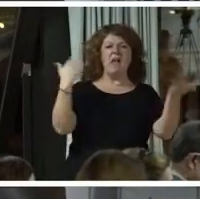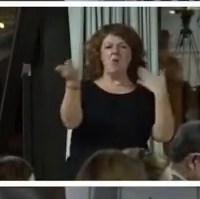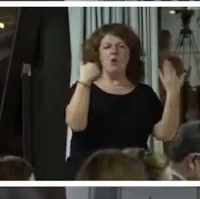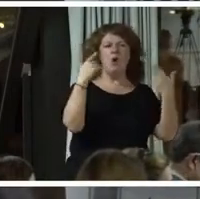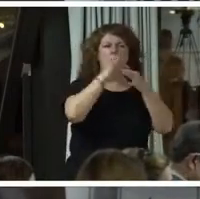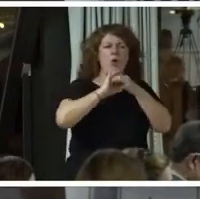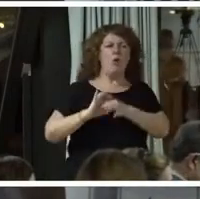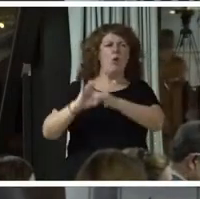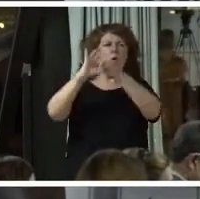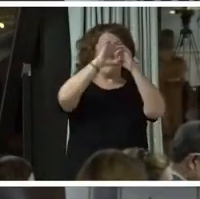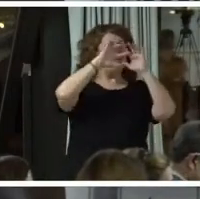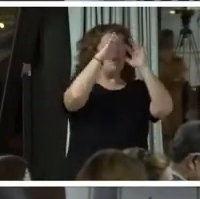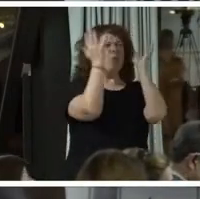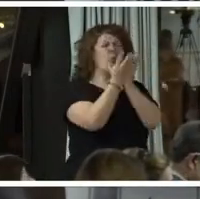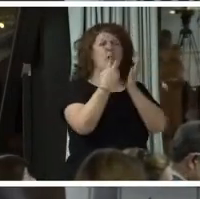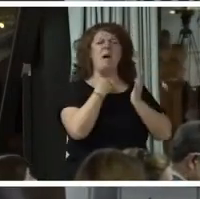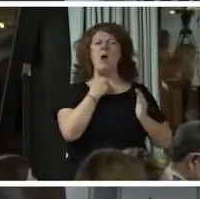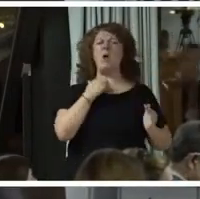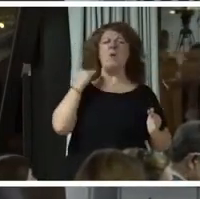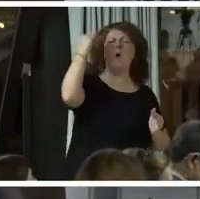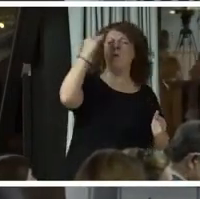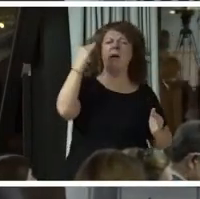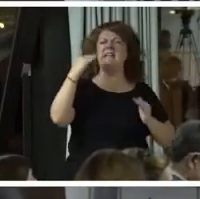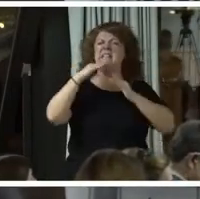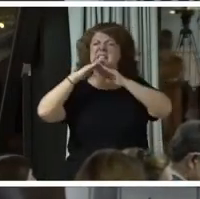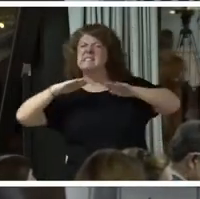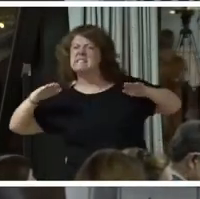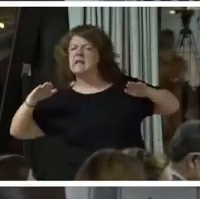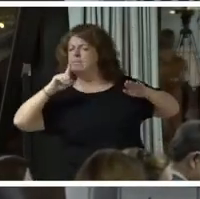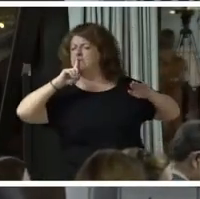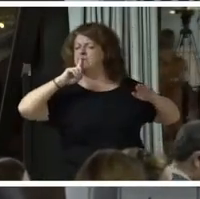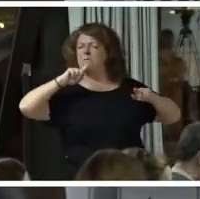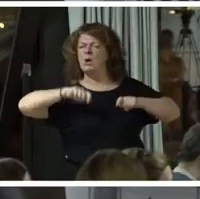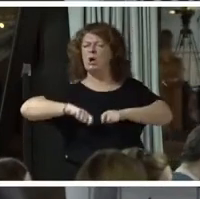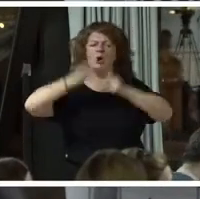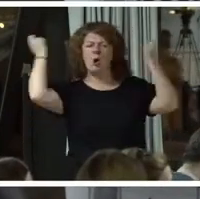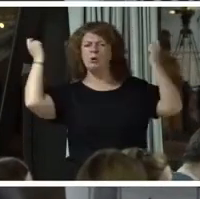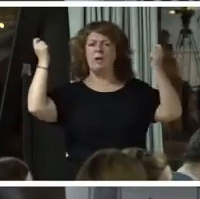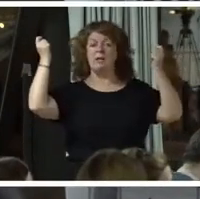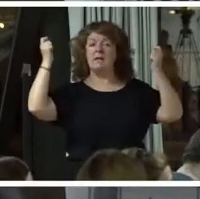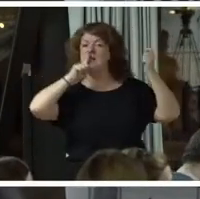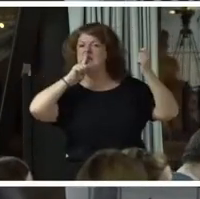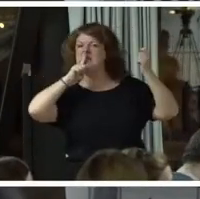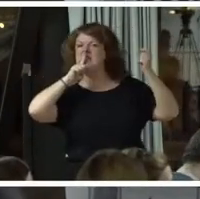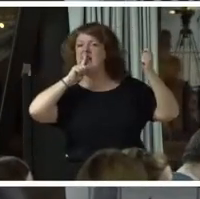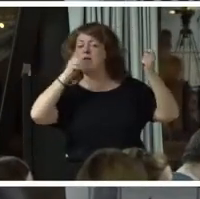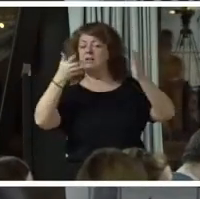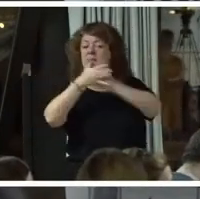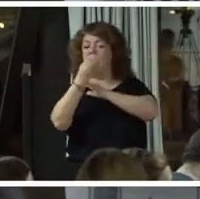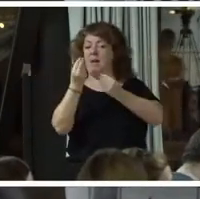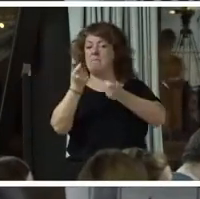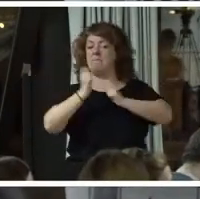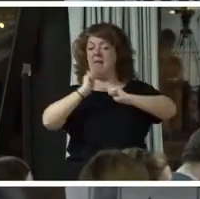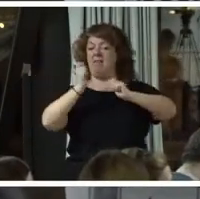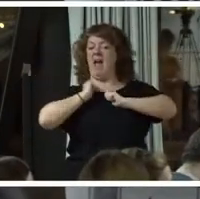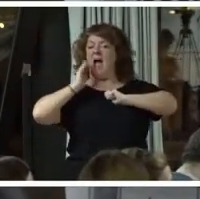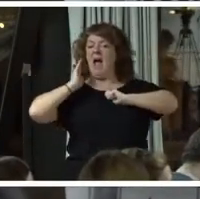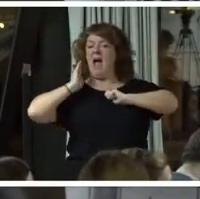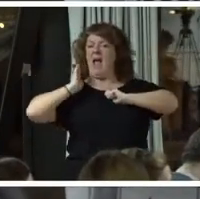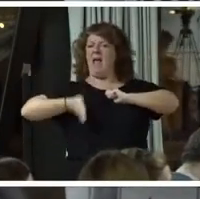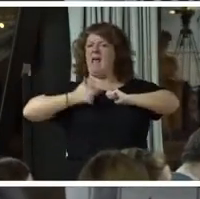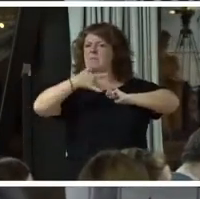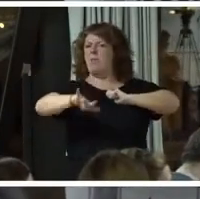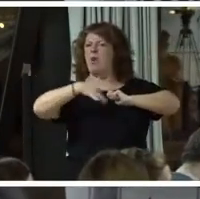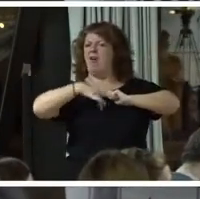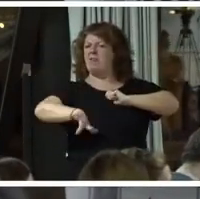todo el mundo para alzar la voz y rompe el silencio El silencio es quien alimenta la impunidad El silencio es lo